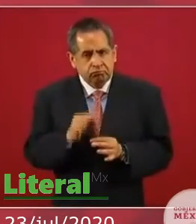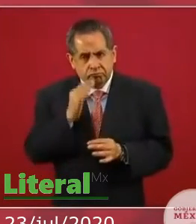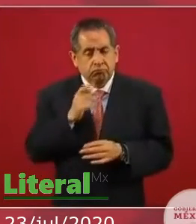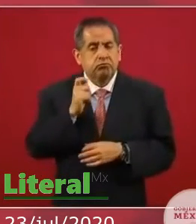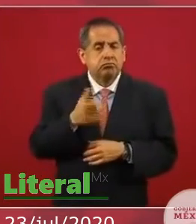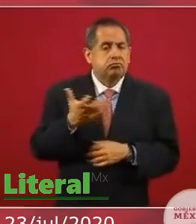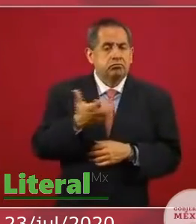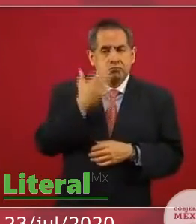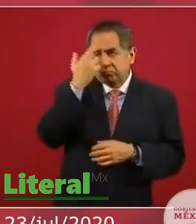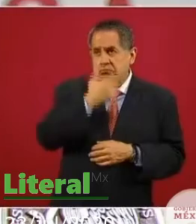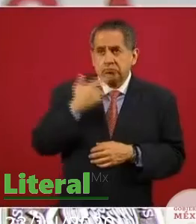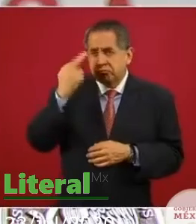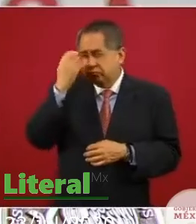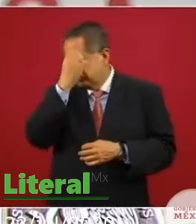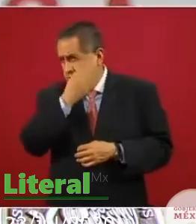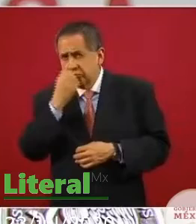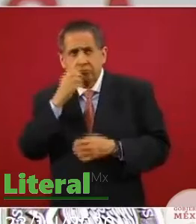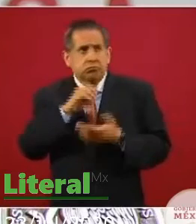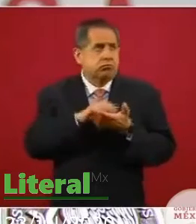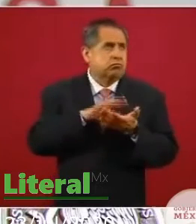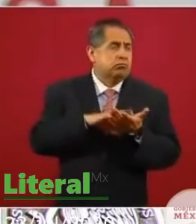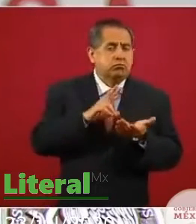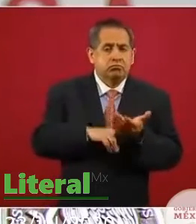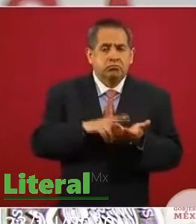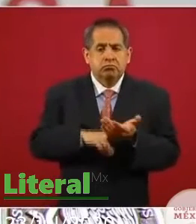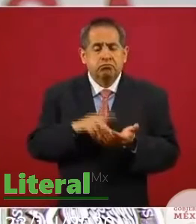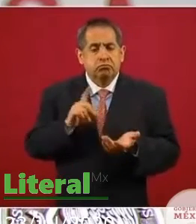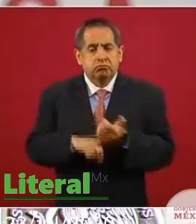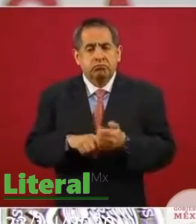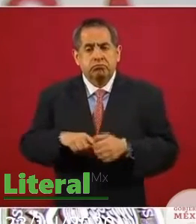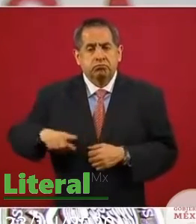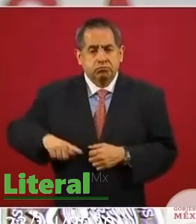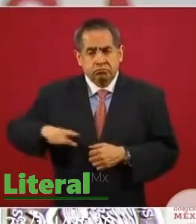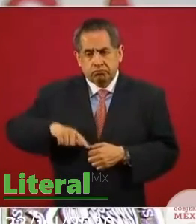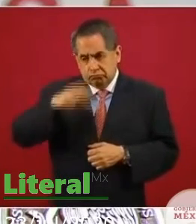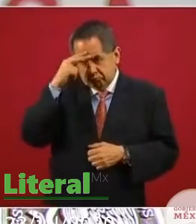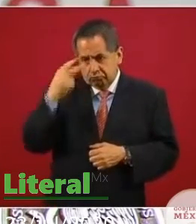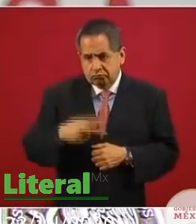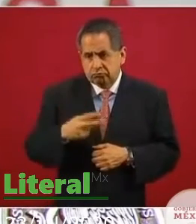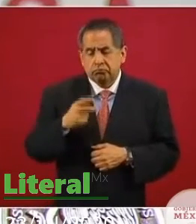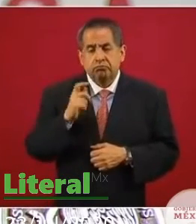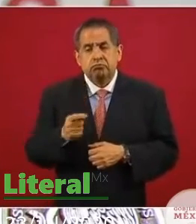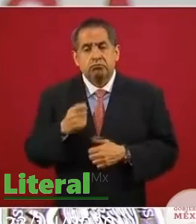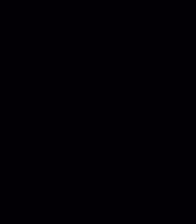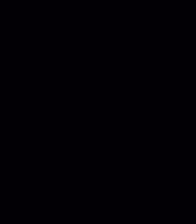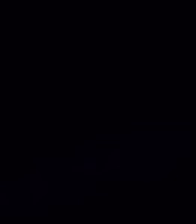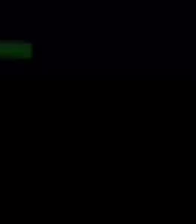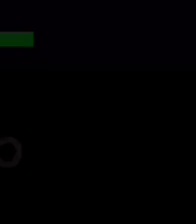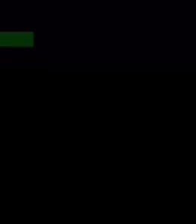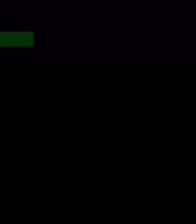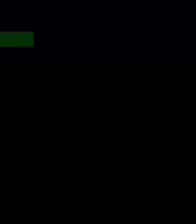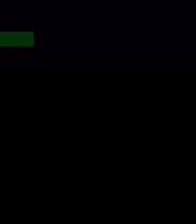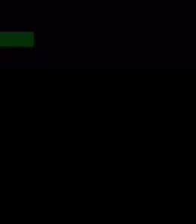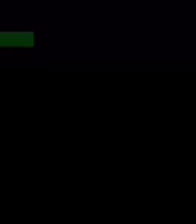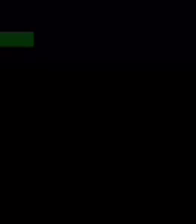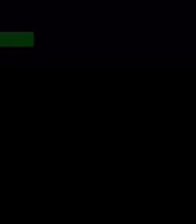realizado por el gobierno de México y avalado por la ONU.